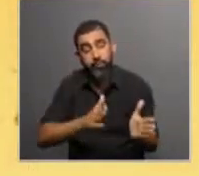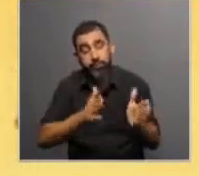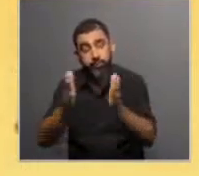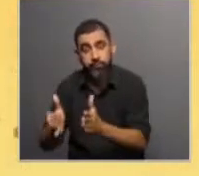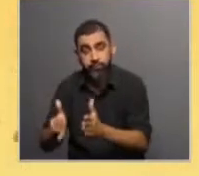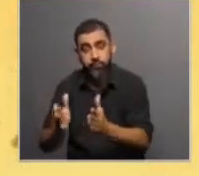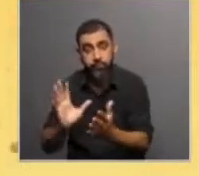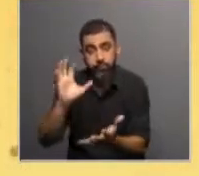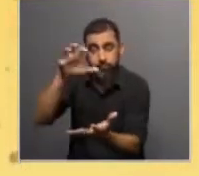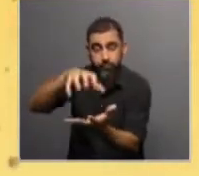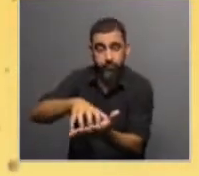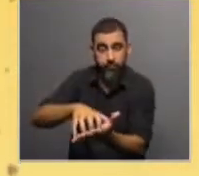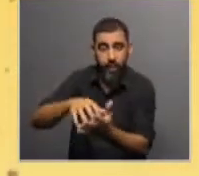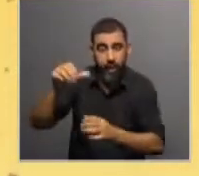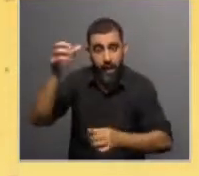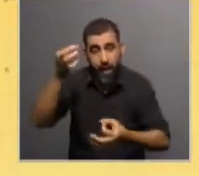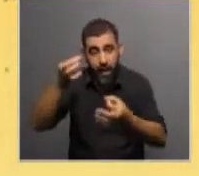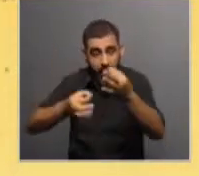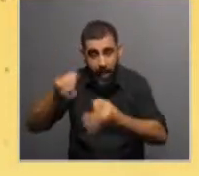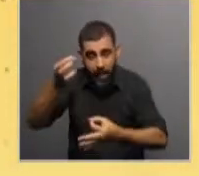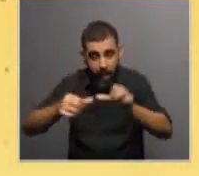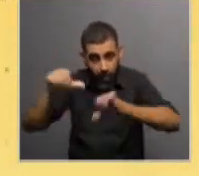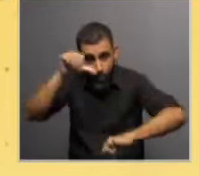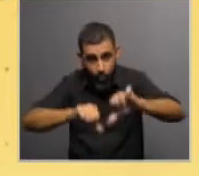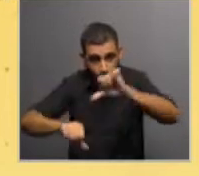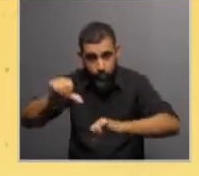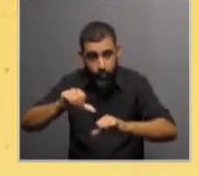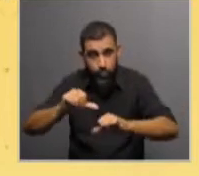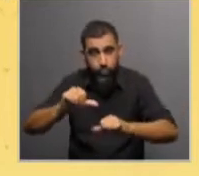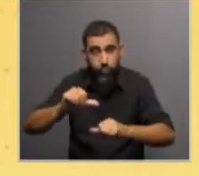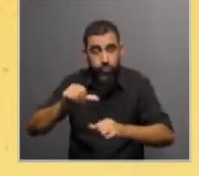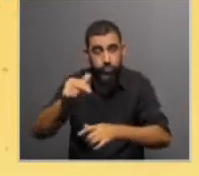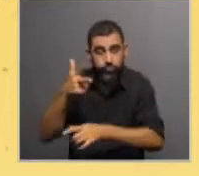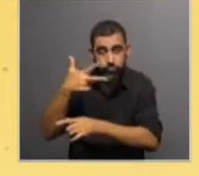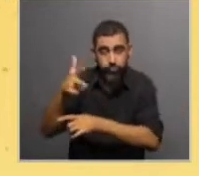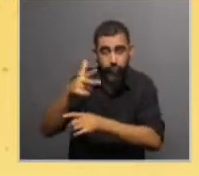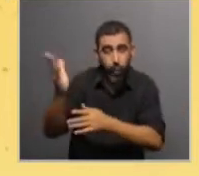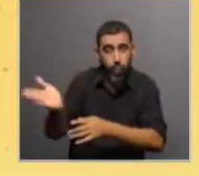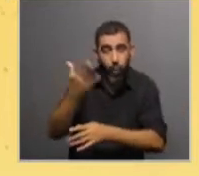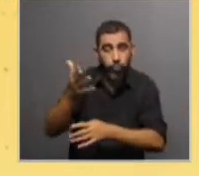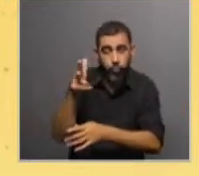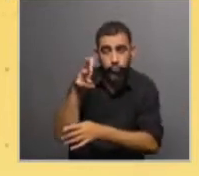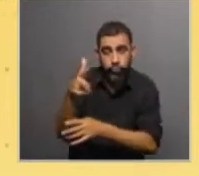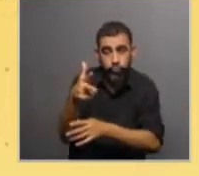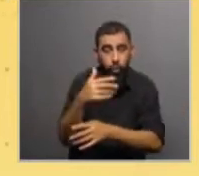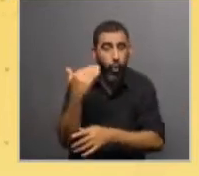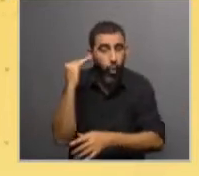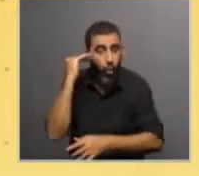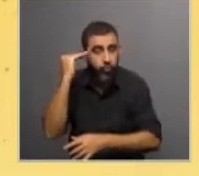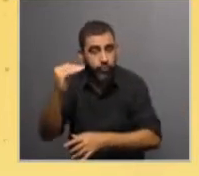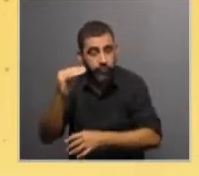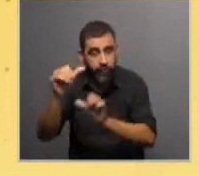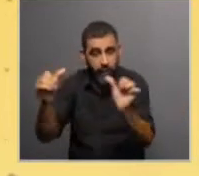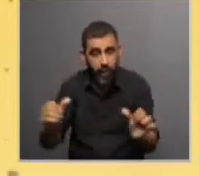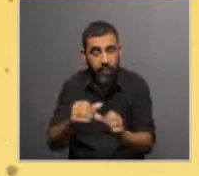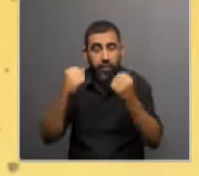fue instalar dentro del laboratorio un estudio de grabación, de producción audiovisual, donde los docentes